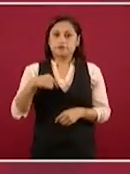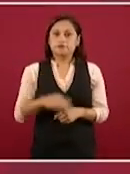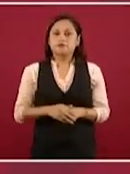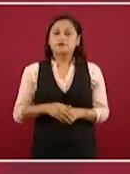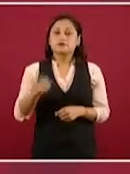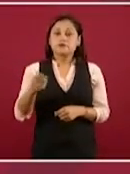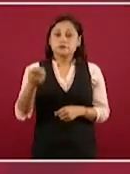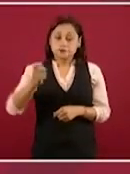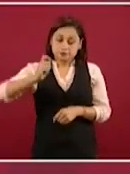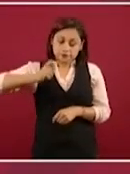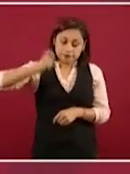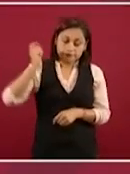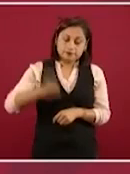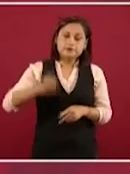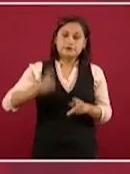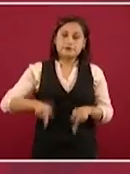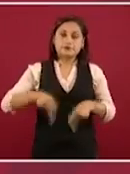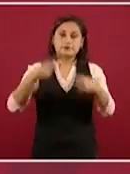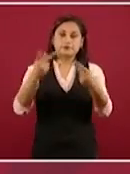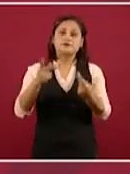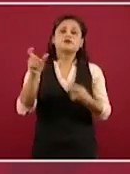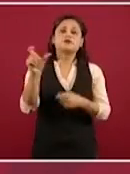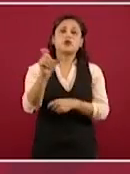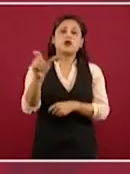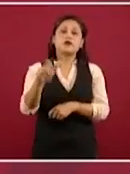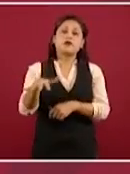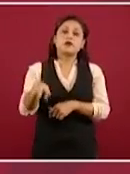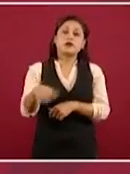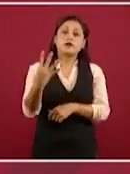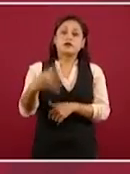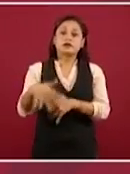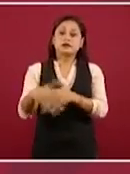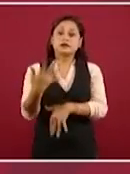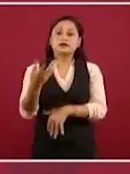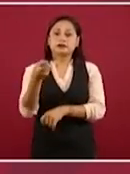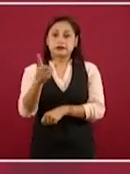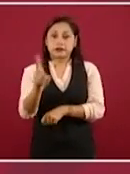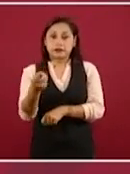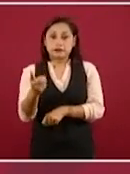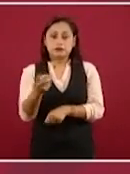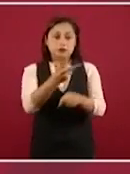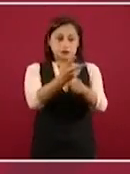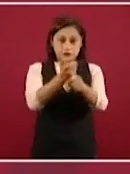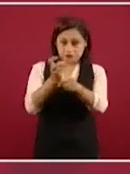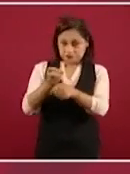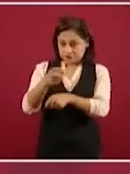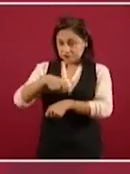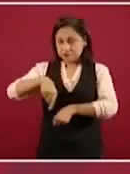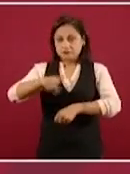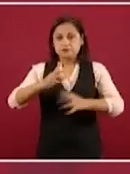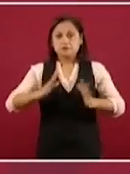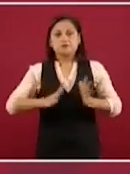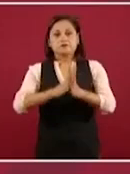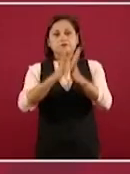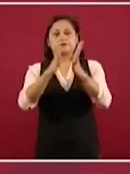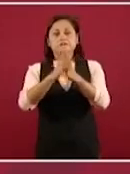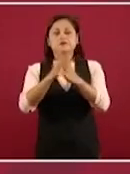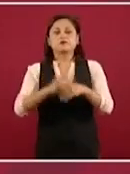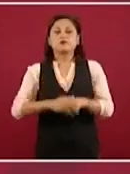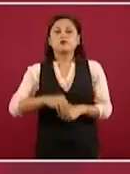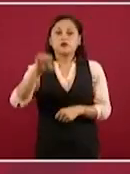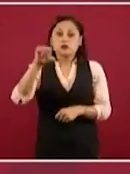diciembre, e invitamos a participar a todos. Se van a dar a conocer